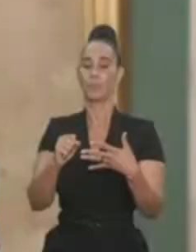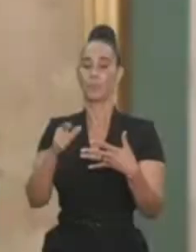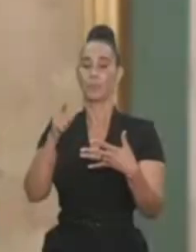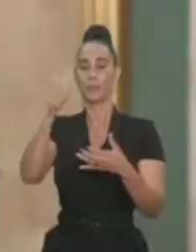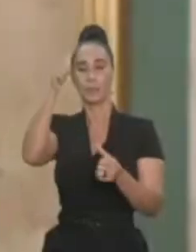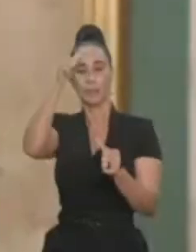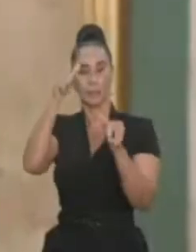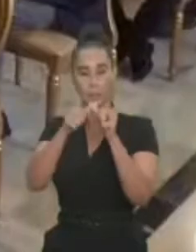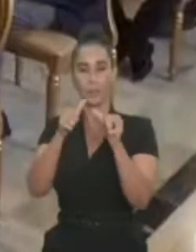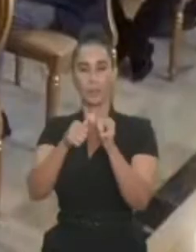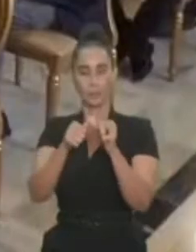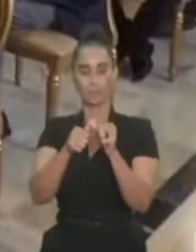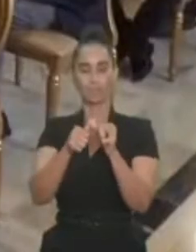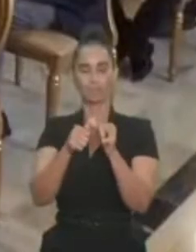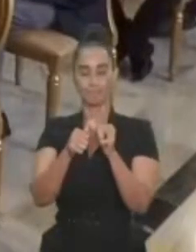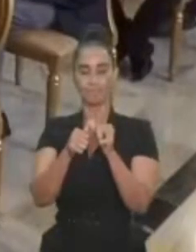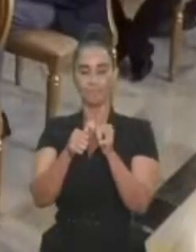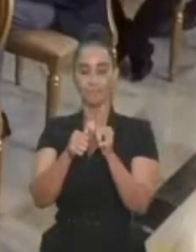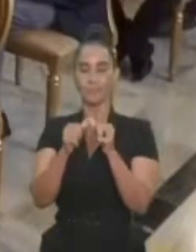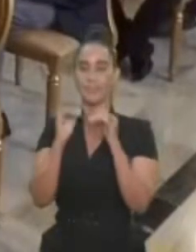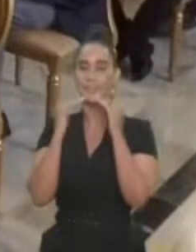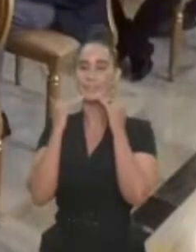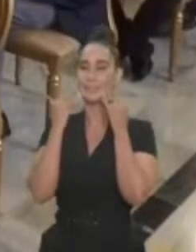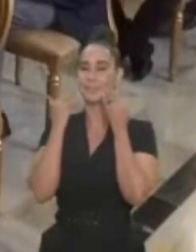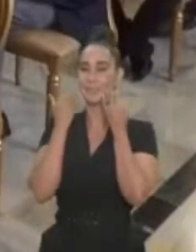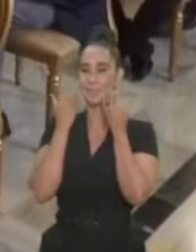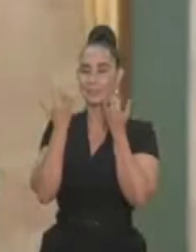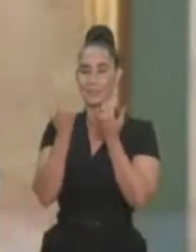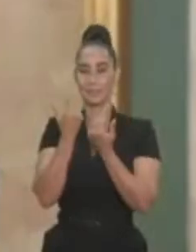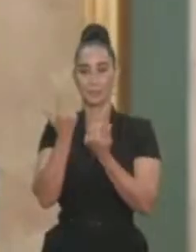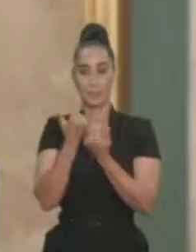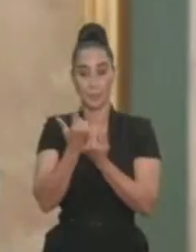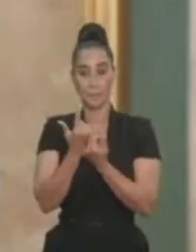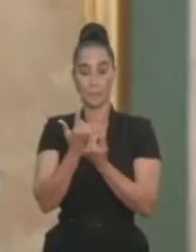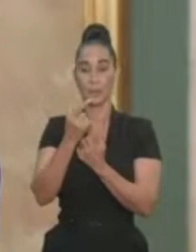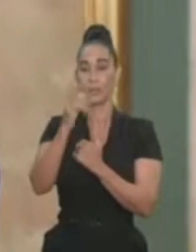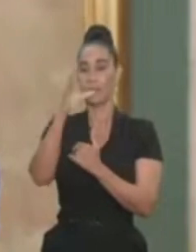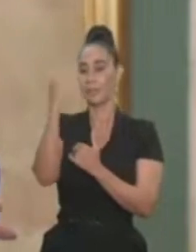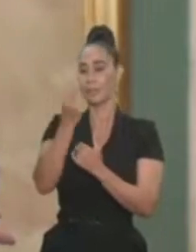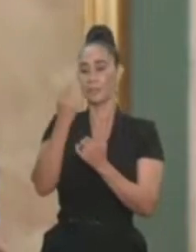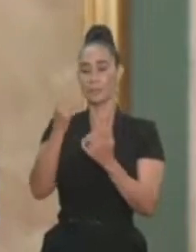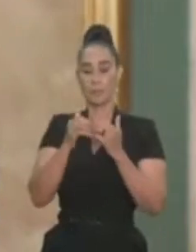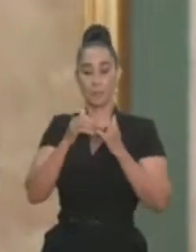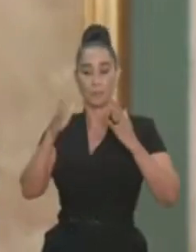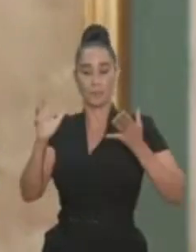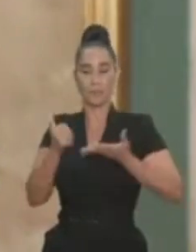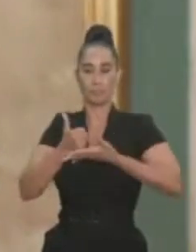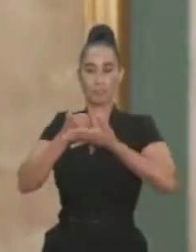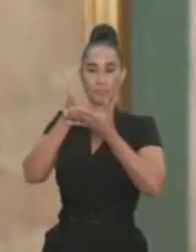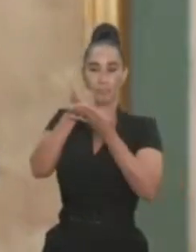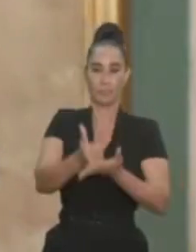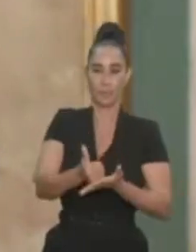hay que recordar, ese Orlando siempre sonriente, ese Orlando siempre abierto a ayudar,